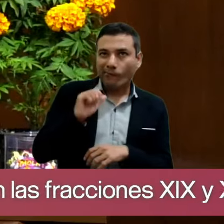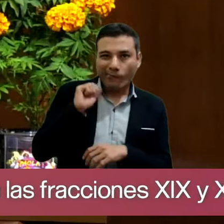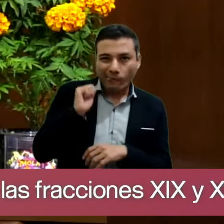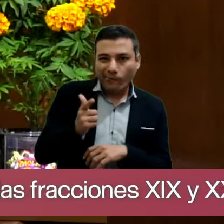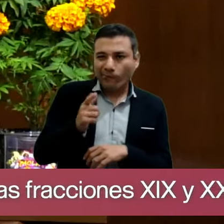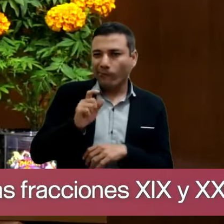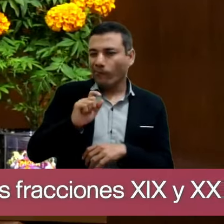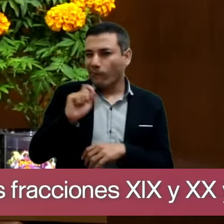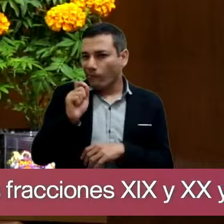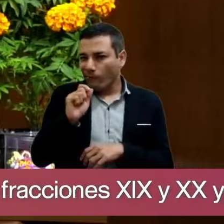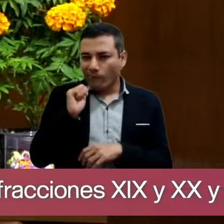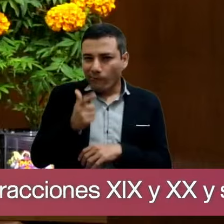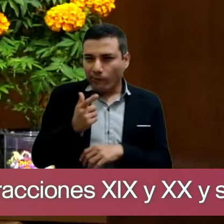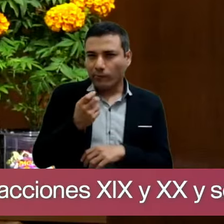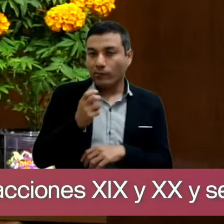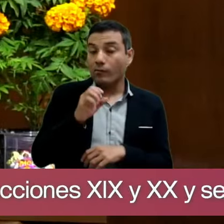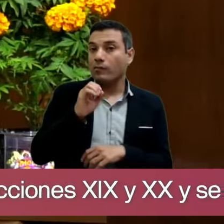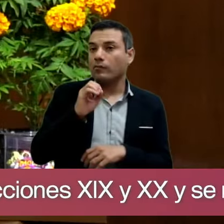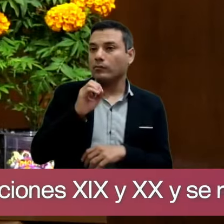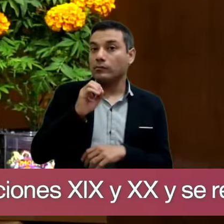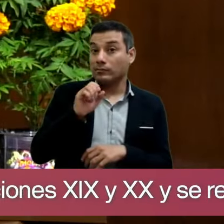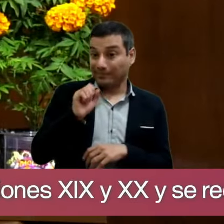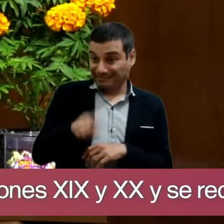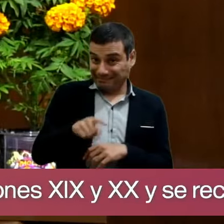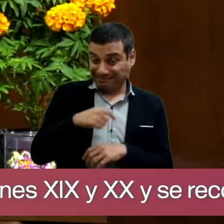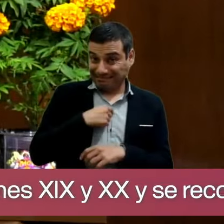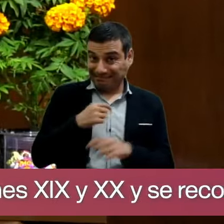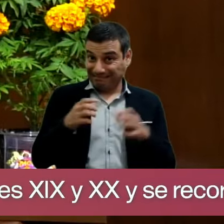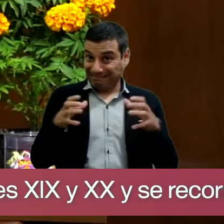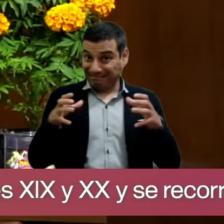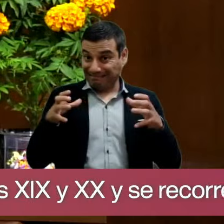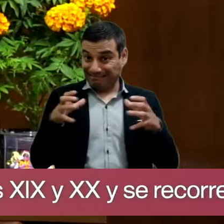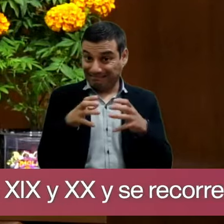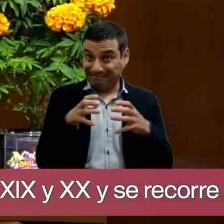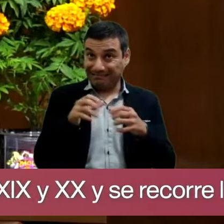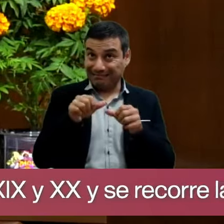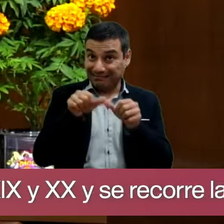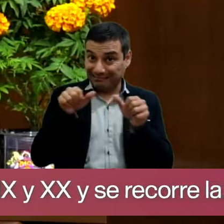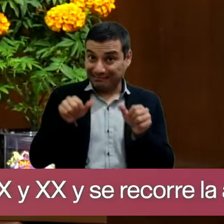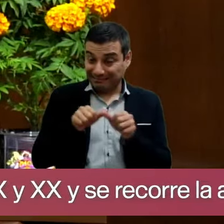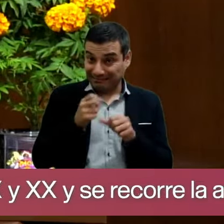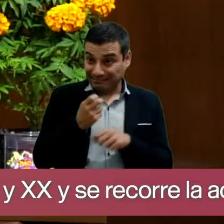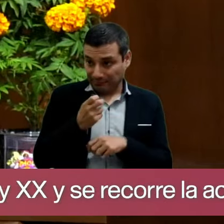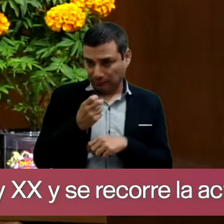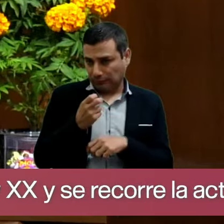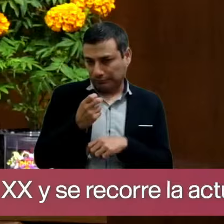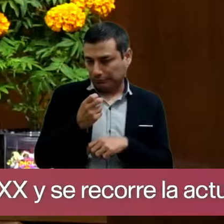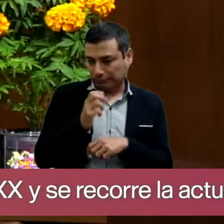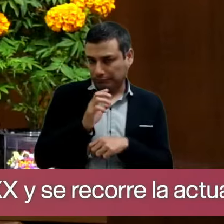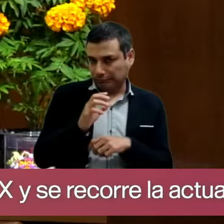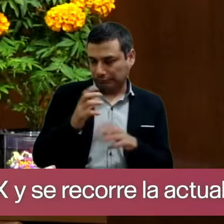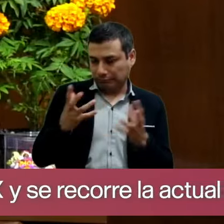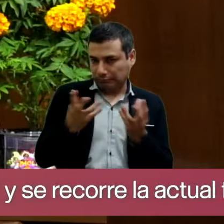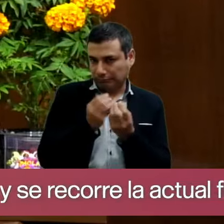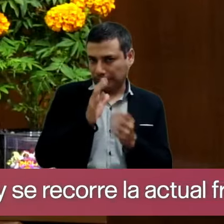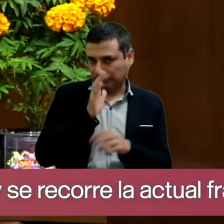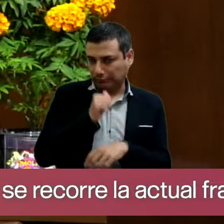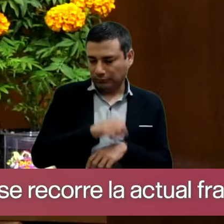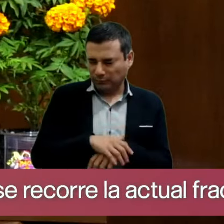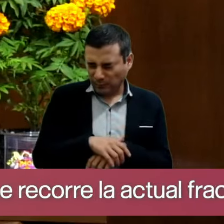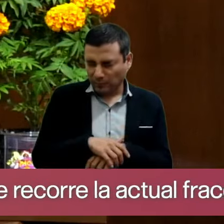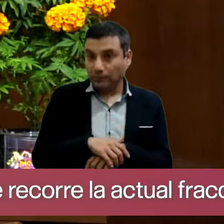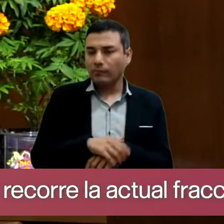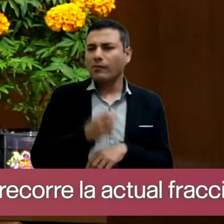dependan jerárquicamente de la unidad administrativa de la que fuese titular. Disposición que